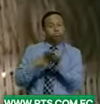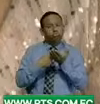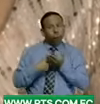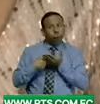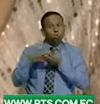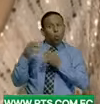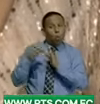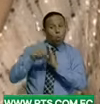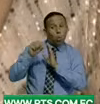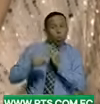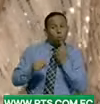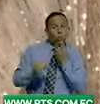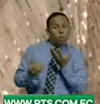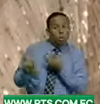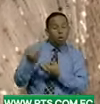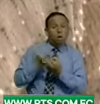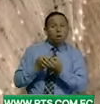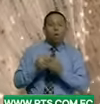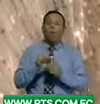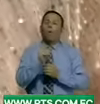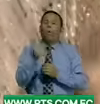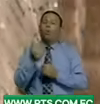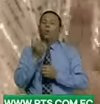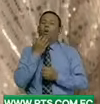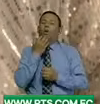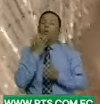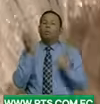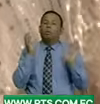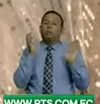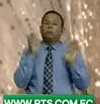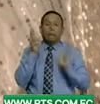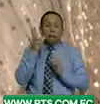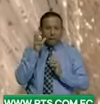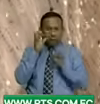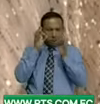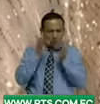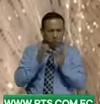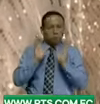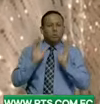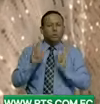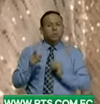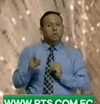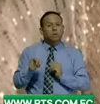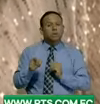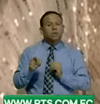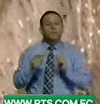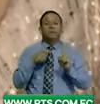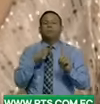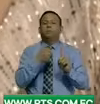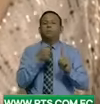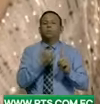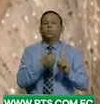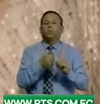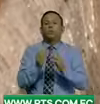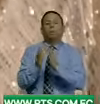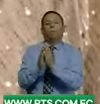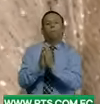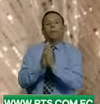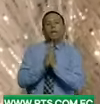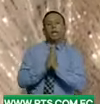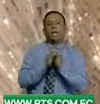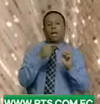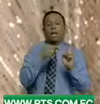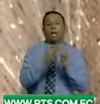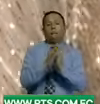jurídico. Hay la otra posibilidad de que, y creo que está prevista, que él interponga un habeas corpus. Y si es que